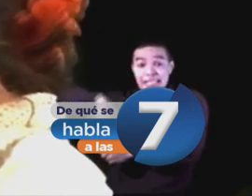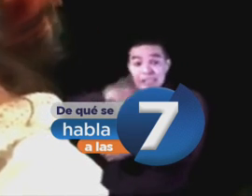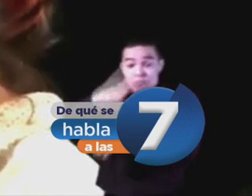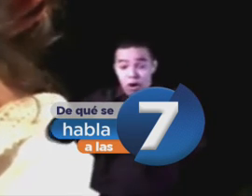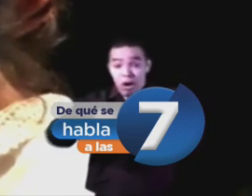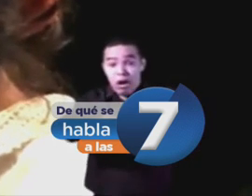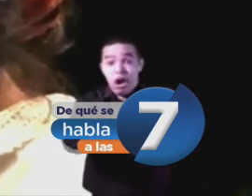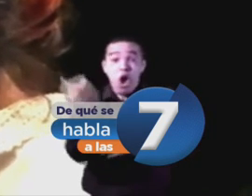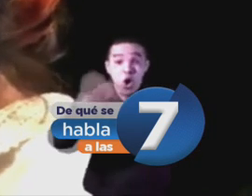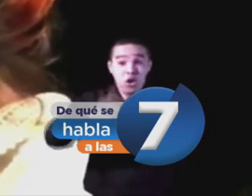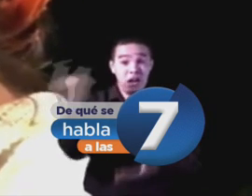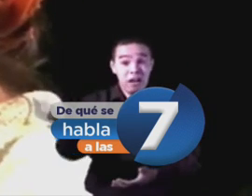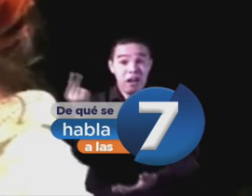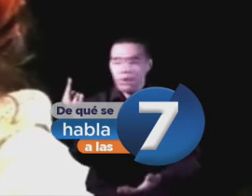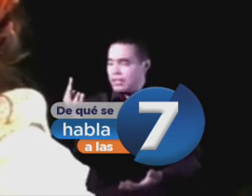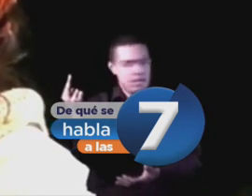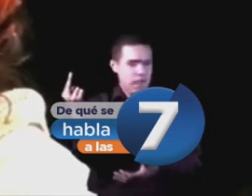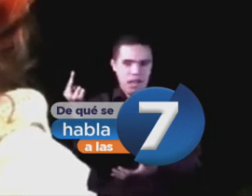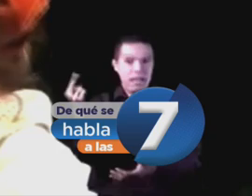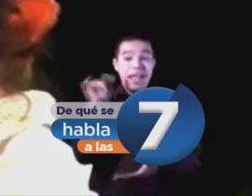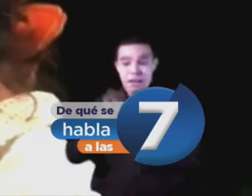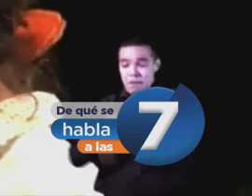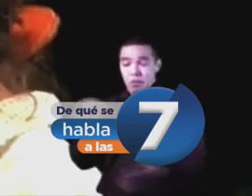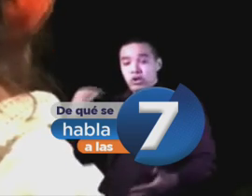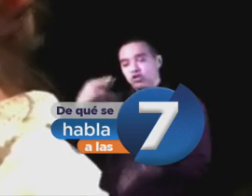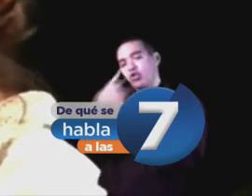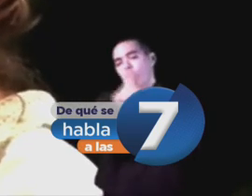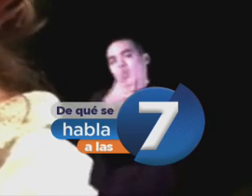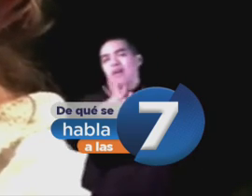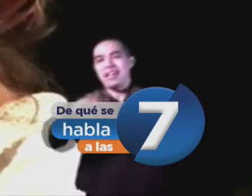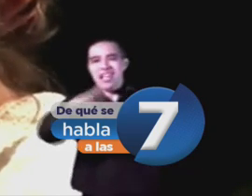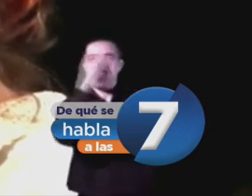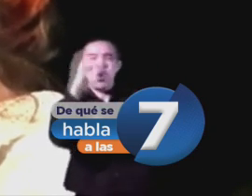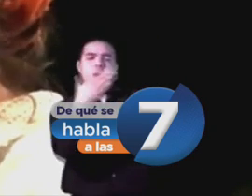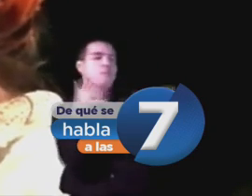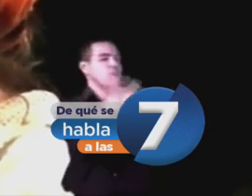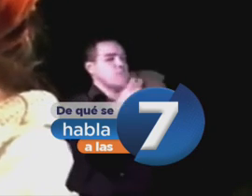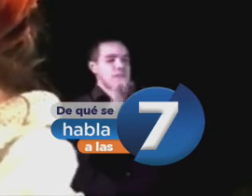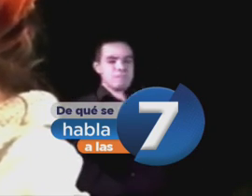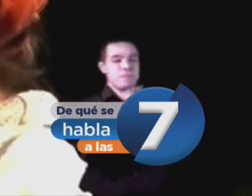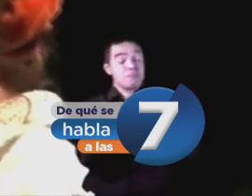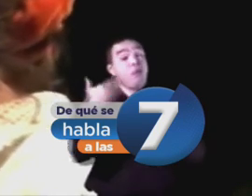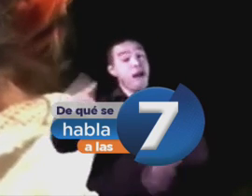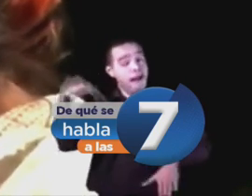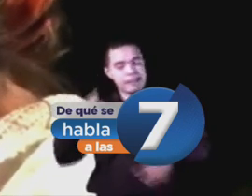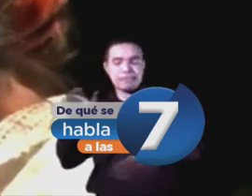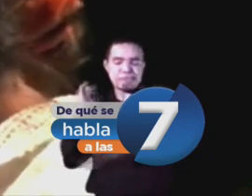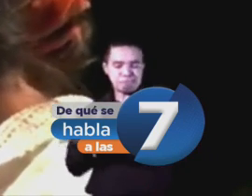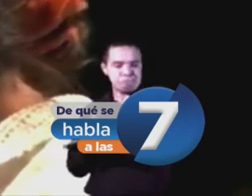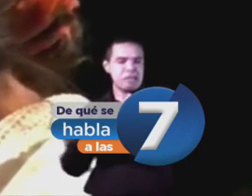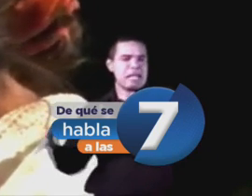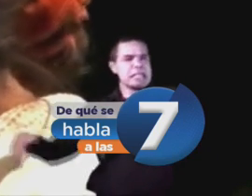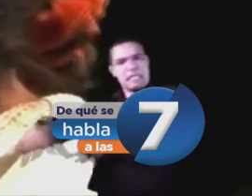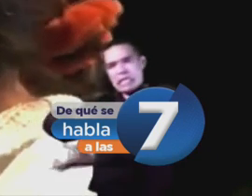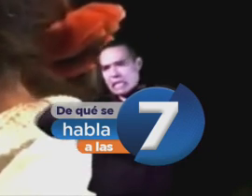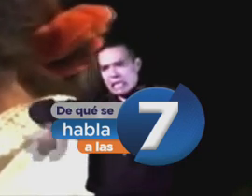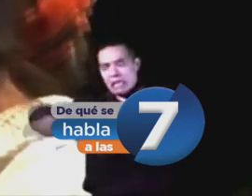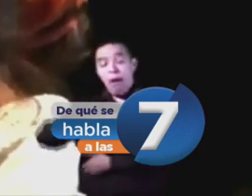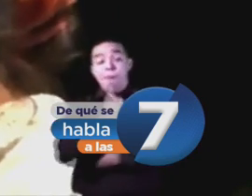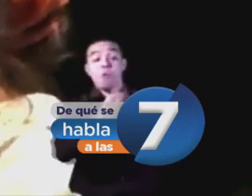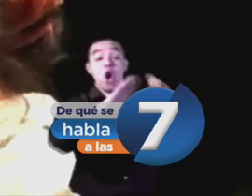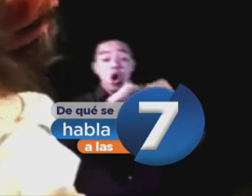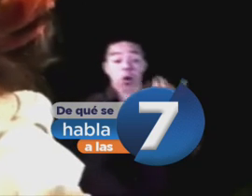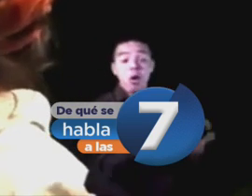que contar, que tiene que hacer parte de nuestra narrativa nacional, que deben conocer y estudiar nuestros niños en